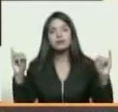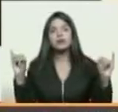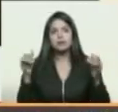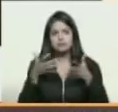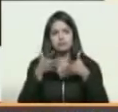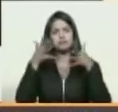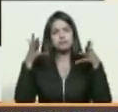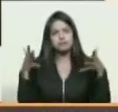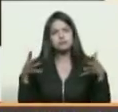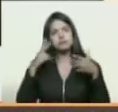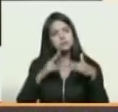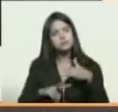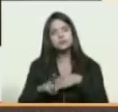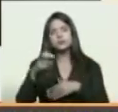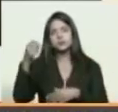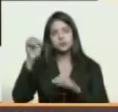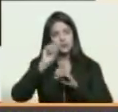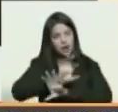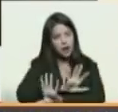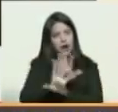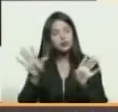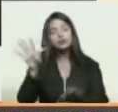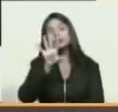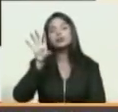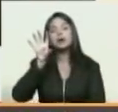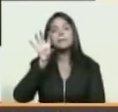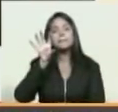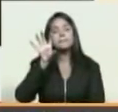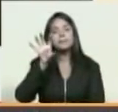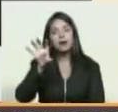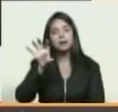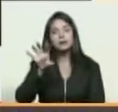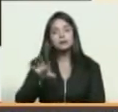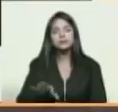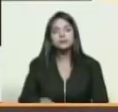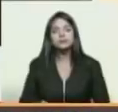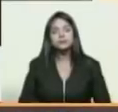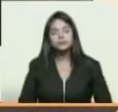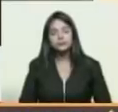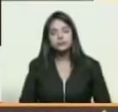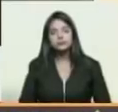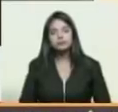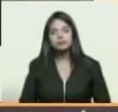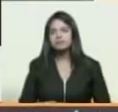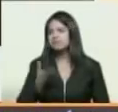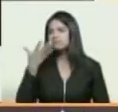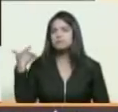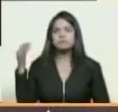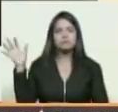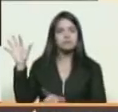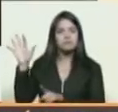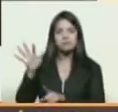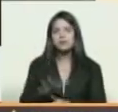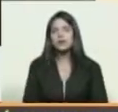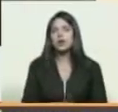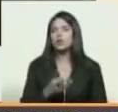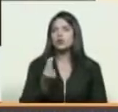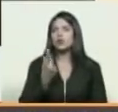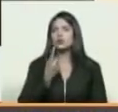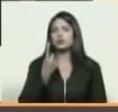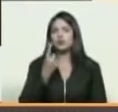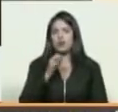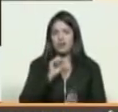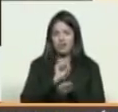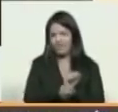el horizonte luminoso de una patria en aquel entonces sometida no solo a los grilletes